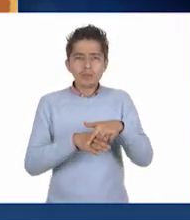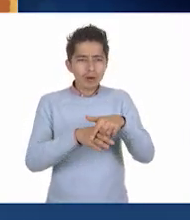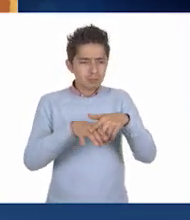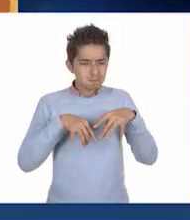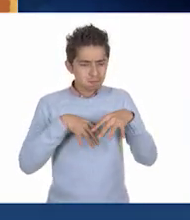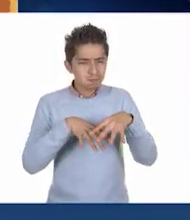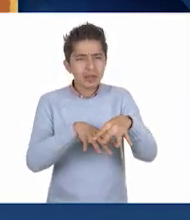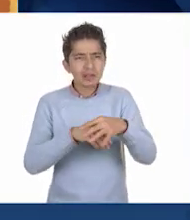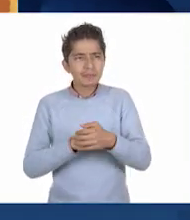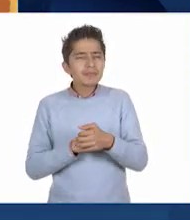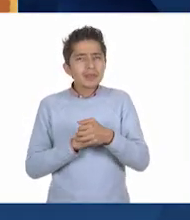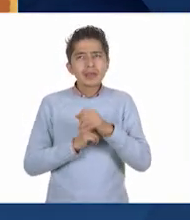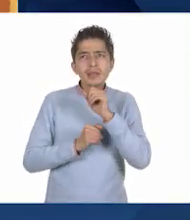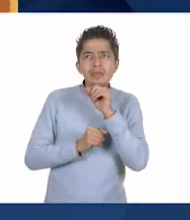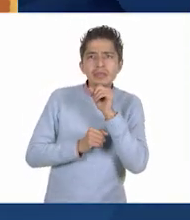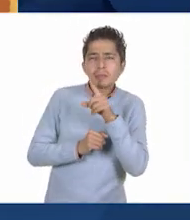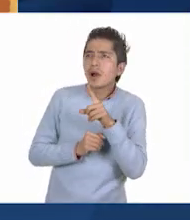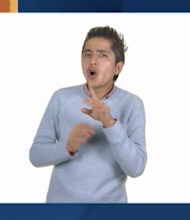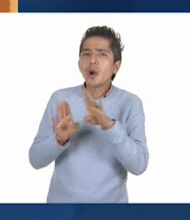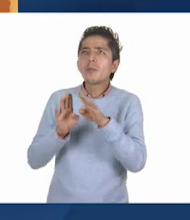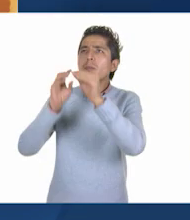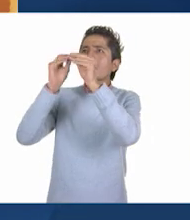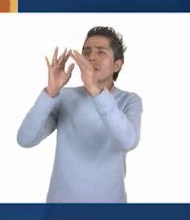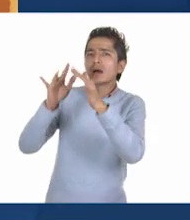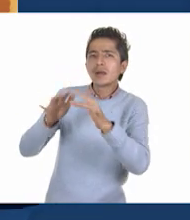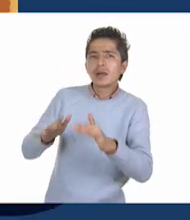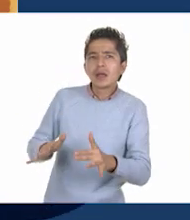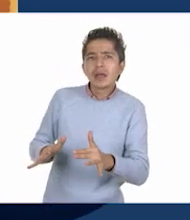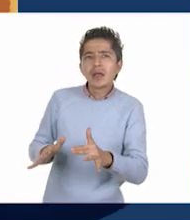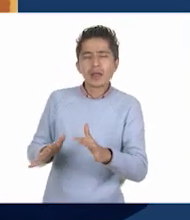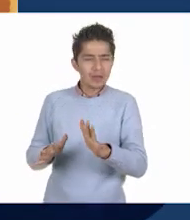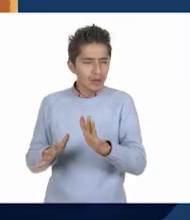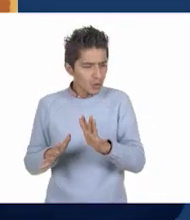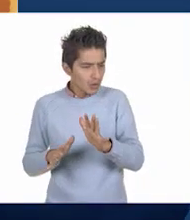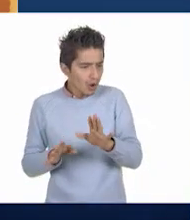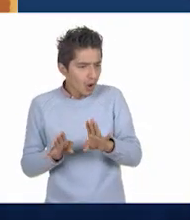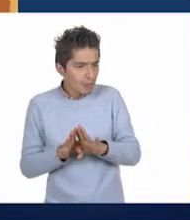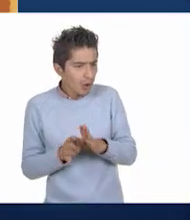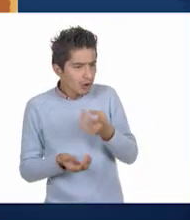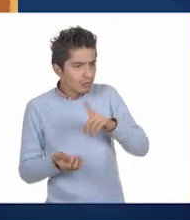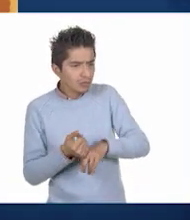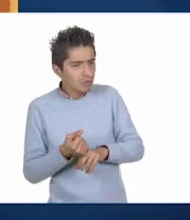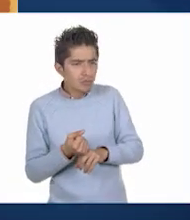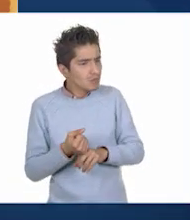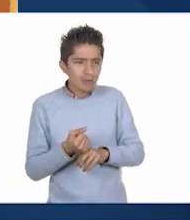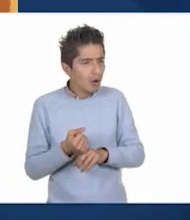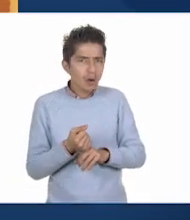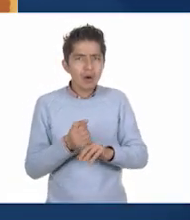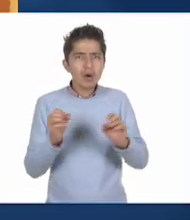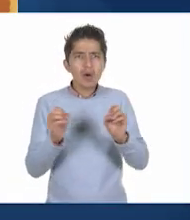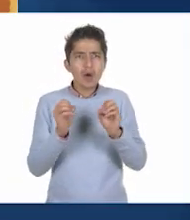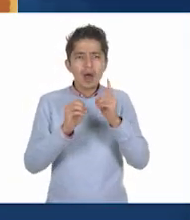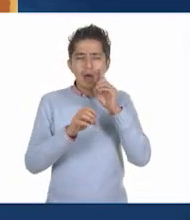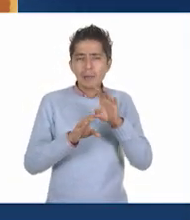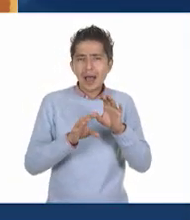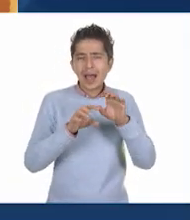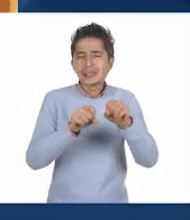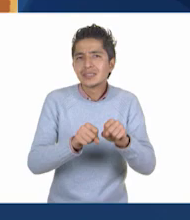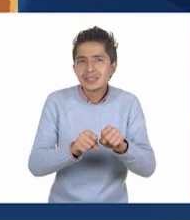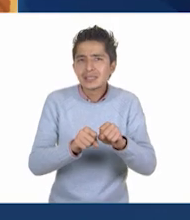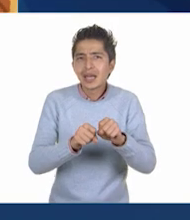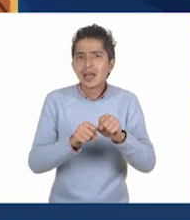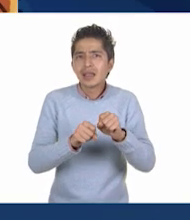y de viejas que echan bendiciones con una fe tan relativa que no alcanza a parar las lágrimas